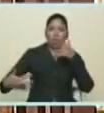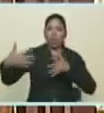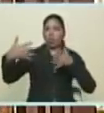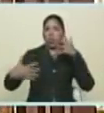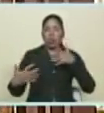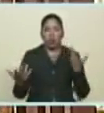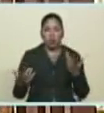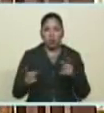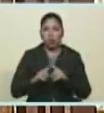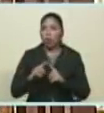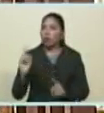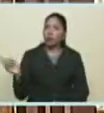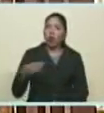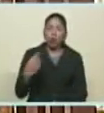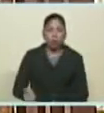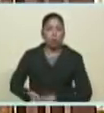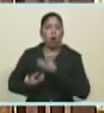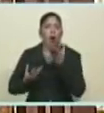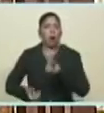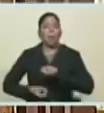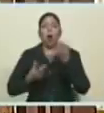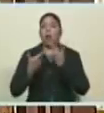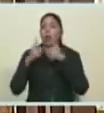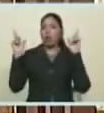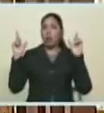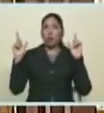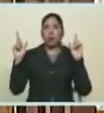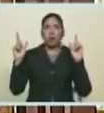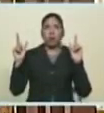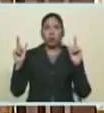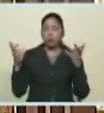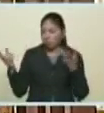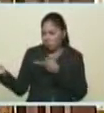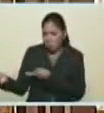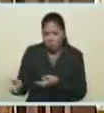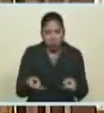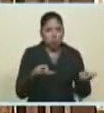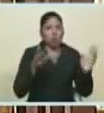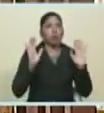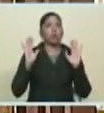todo el mundo se expresa libremente. Muy bien, bienvenido.